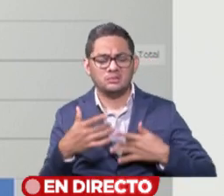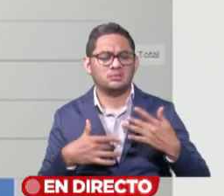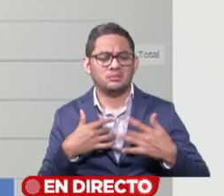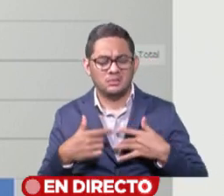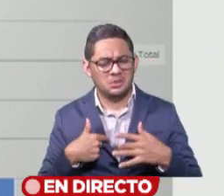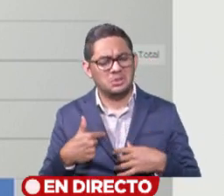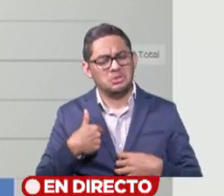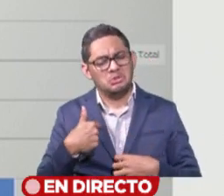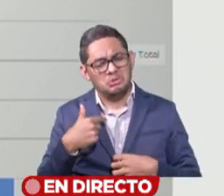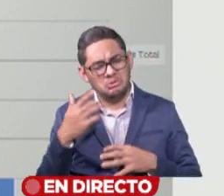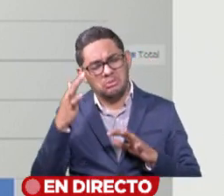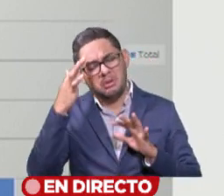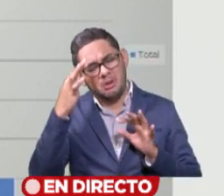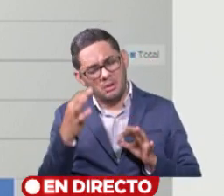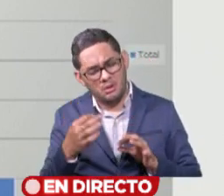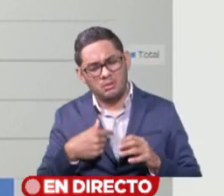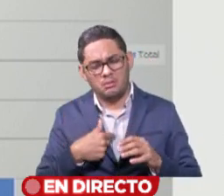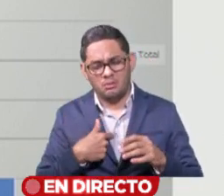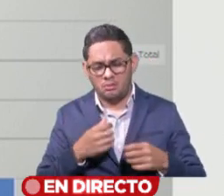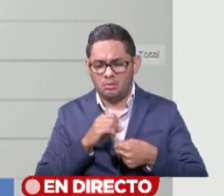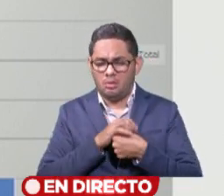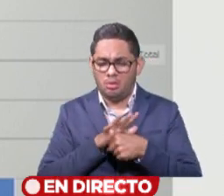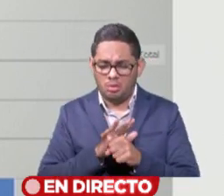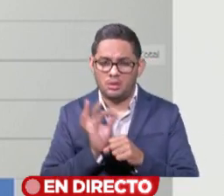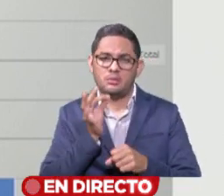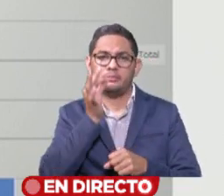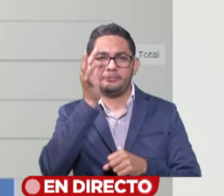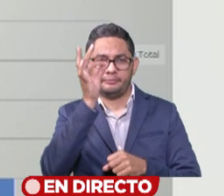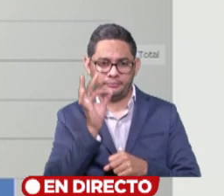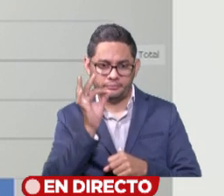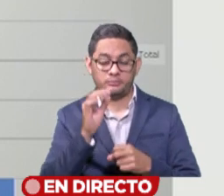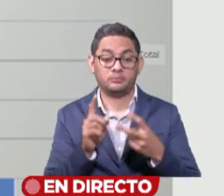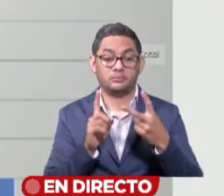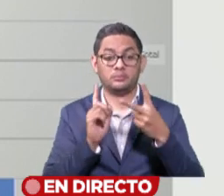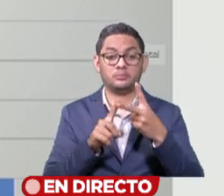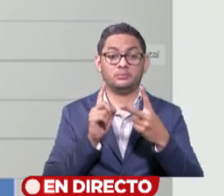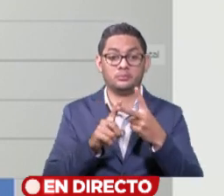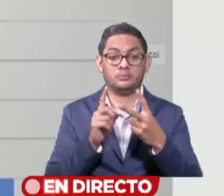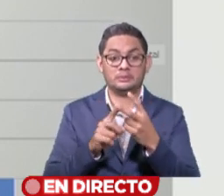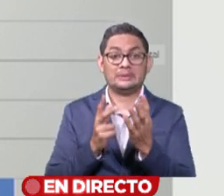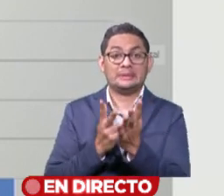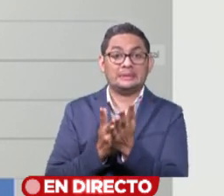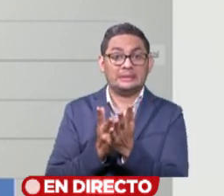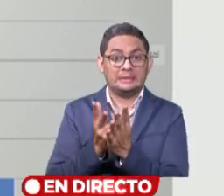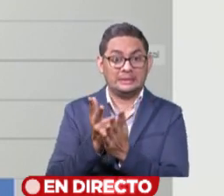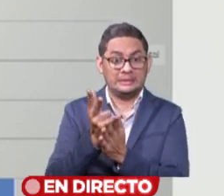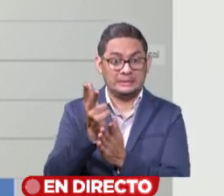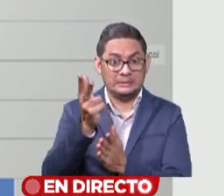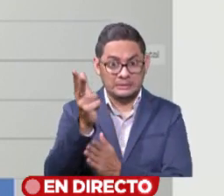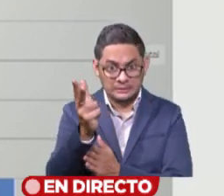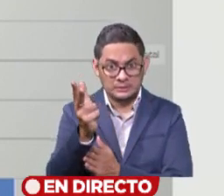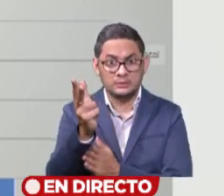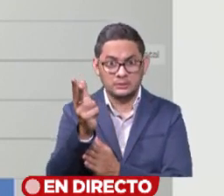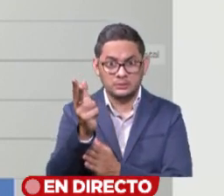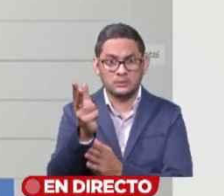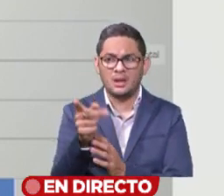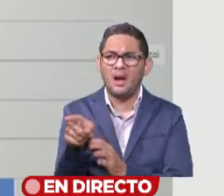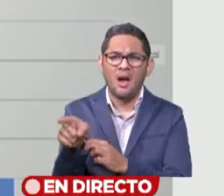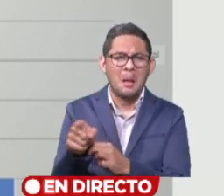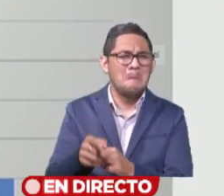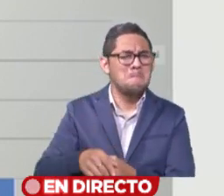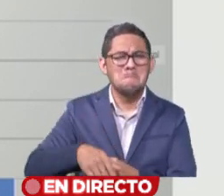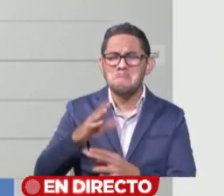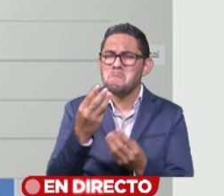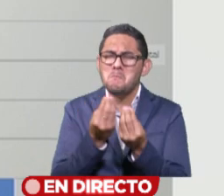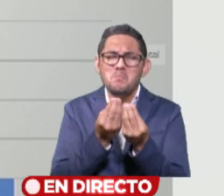COVID-19 se realizaron pruebas diagnósticas, seguido de Chiriquí, un poquito diferente a lo que esperábamos porque la segunda provincia con más